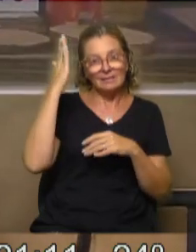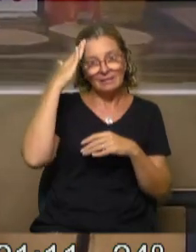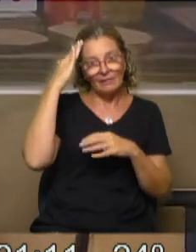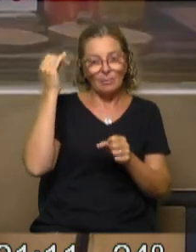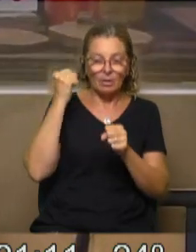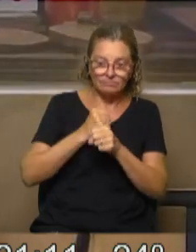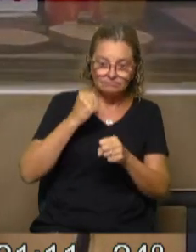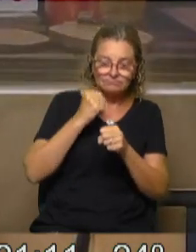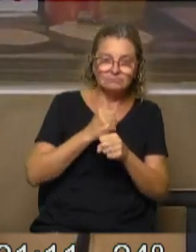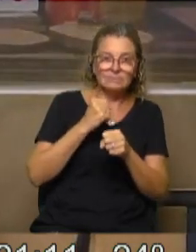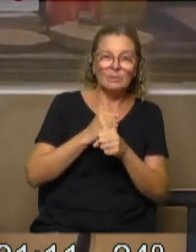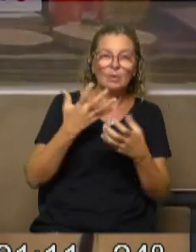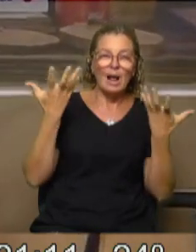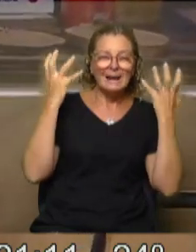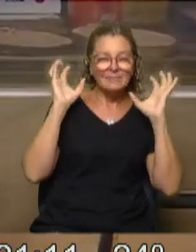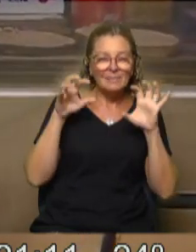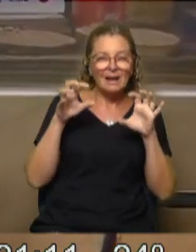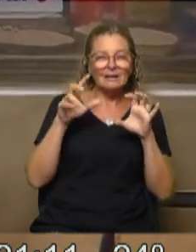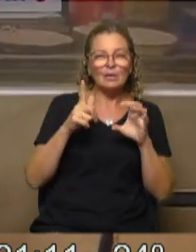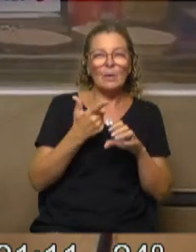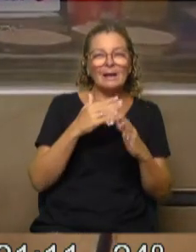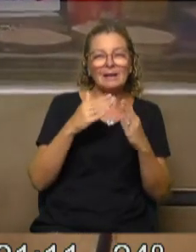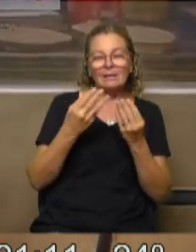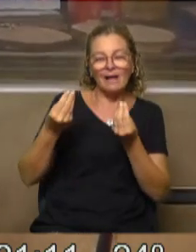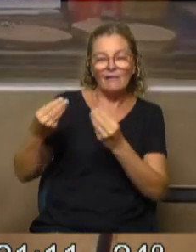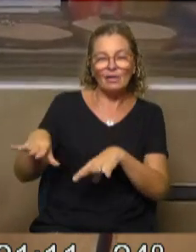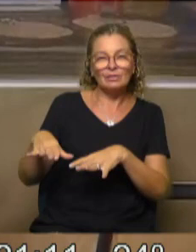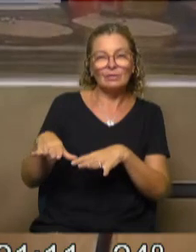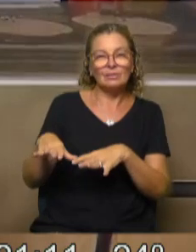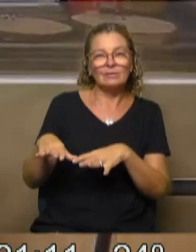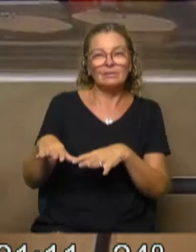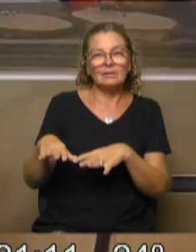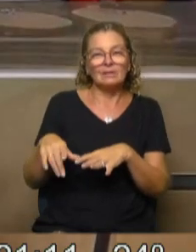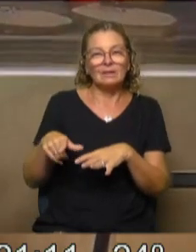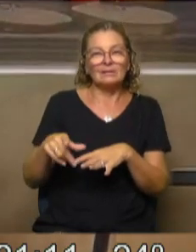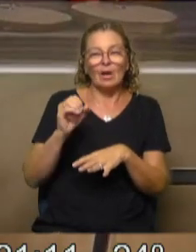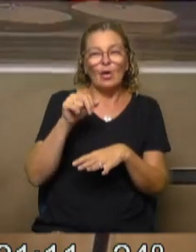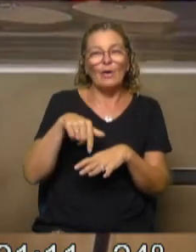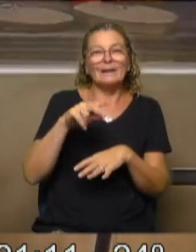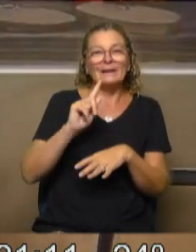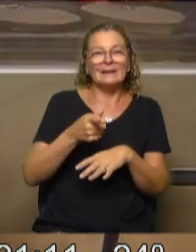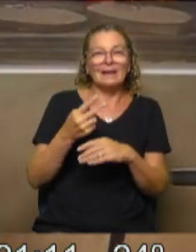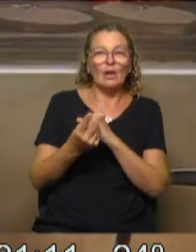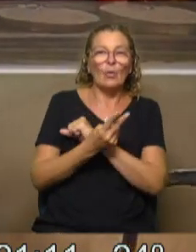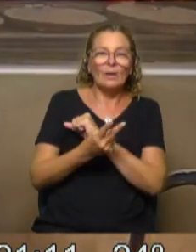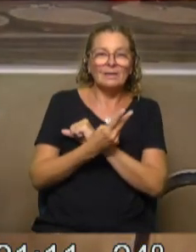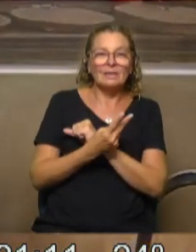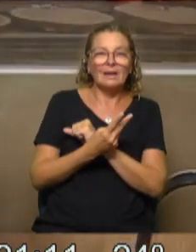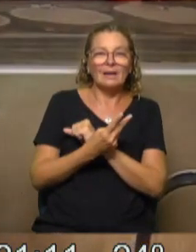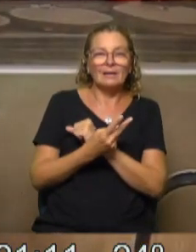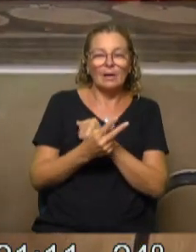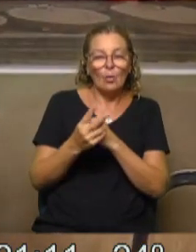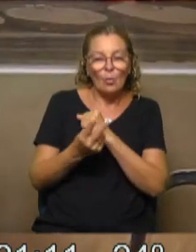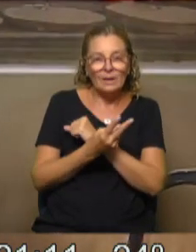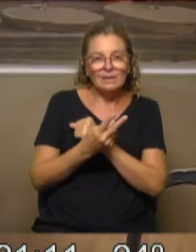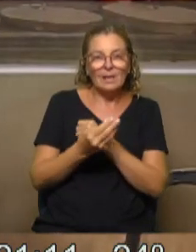labura por los animales que no tienen hogar, que están abandonados y tienen esta ONG que los cuida, que brega